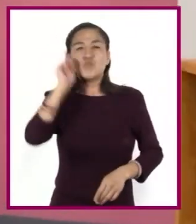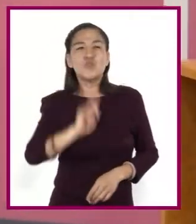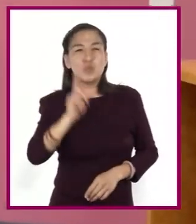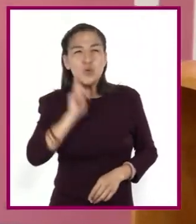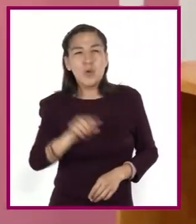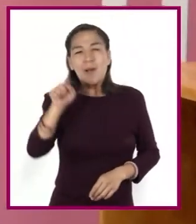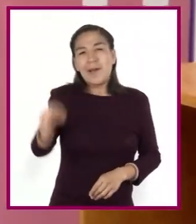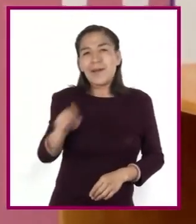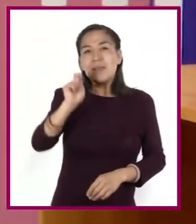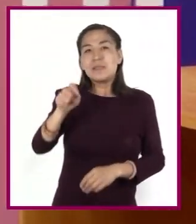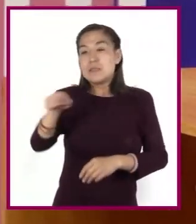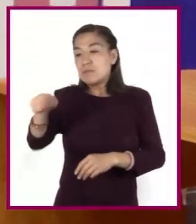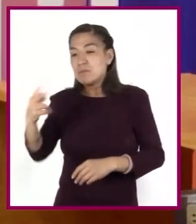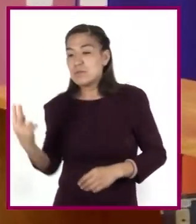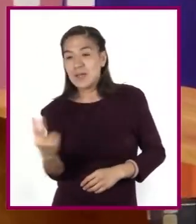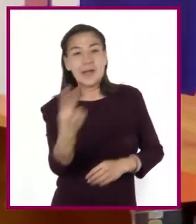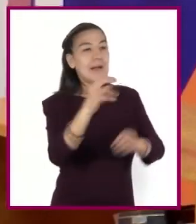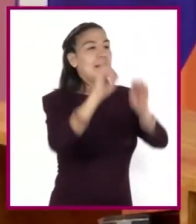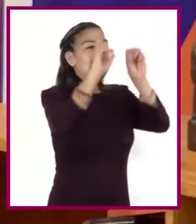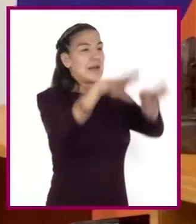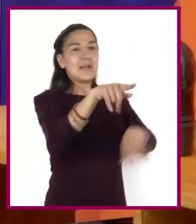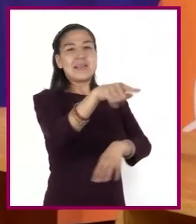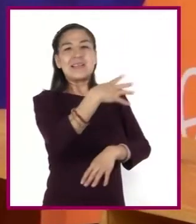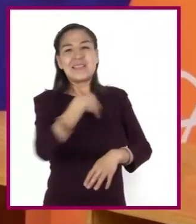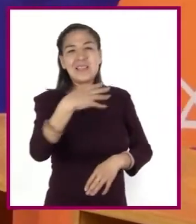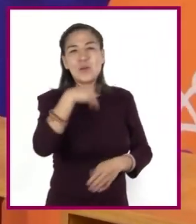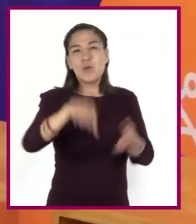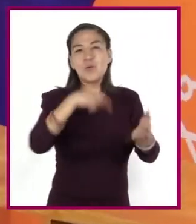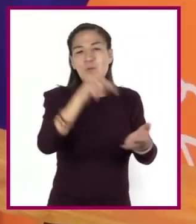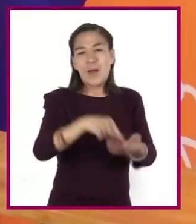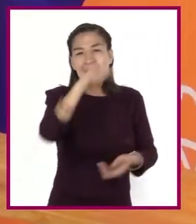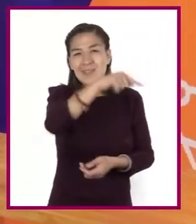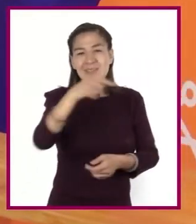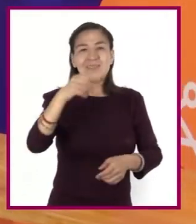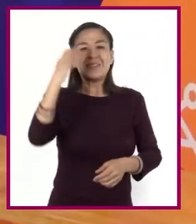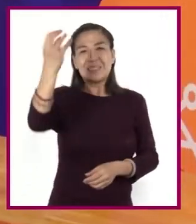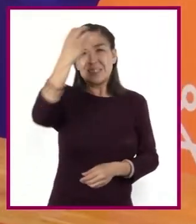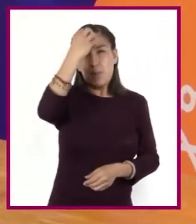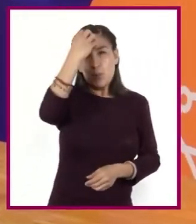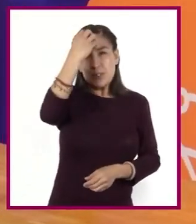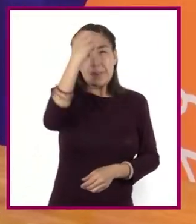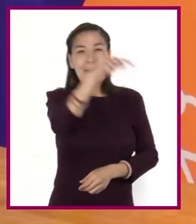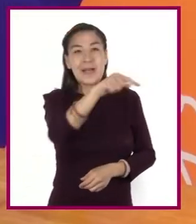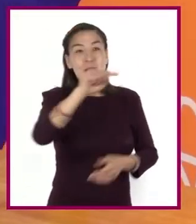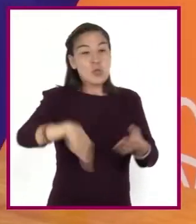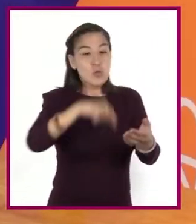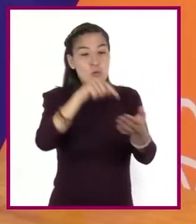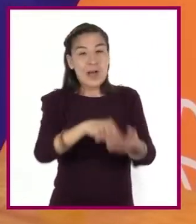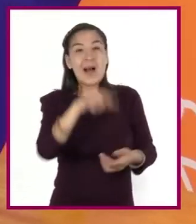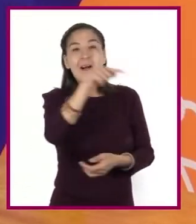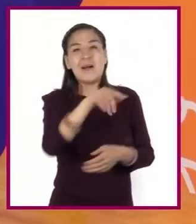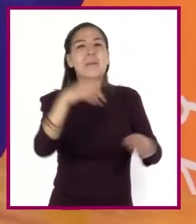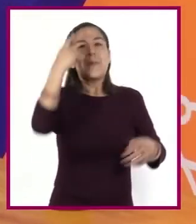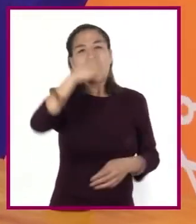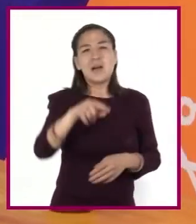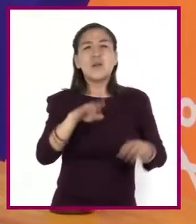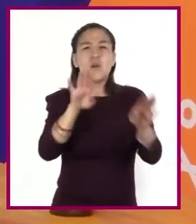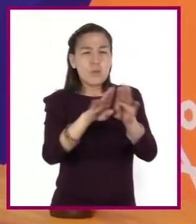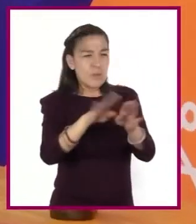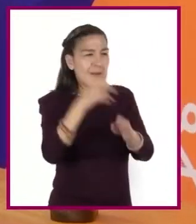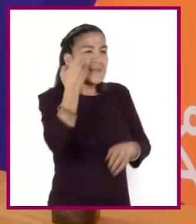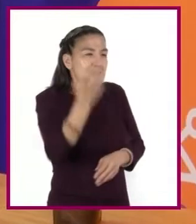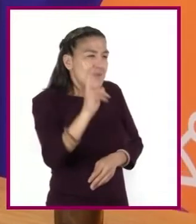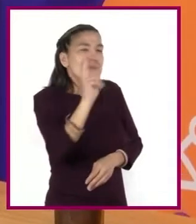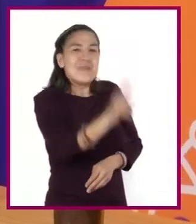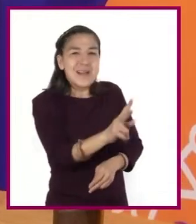que había llevado a su hijo pequeño al bosque de Chapultepec y cómo un hombre salido de una cueva le pide a ella que le permita ver